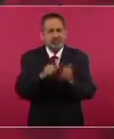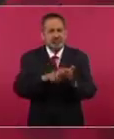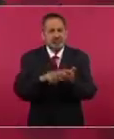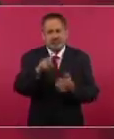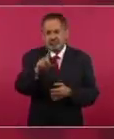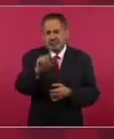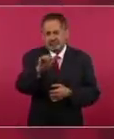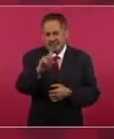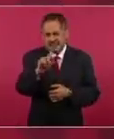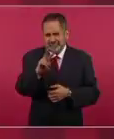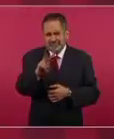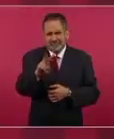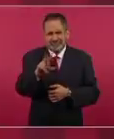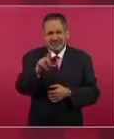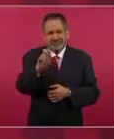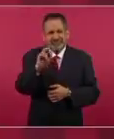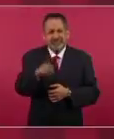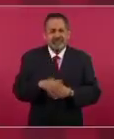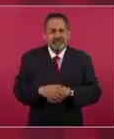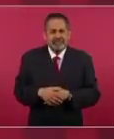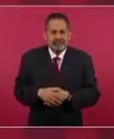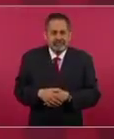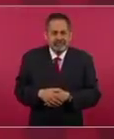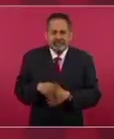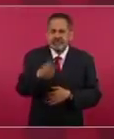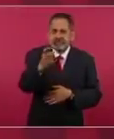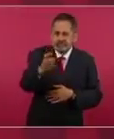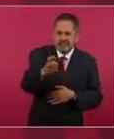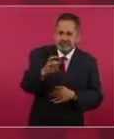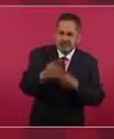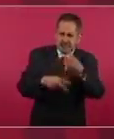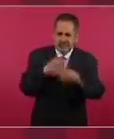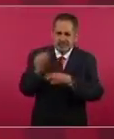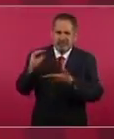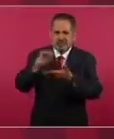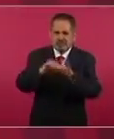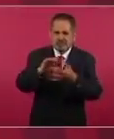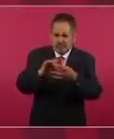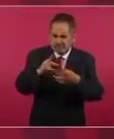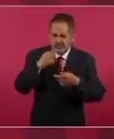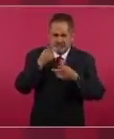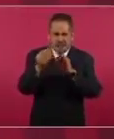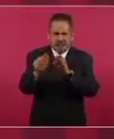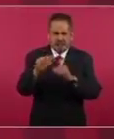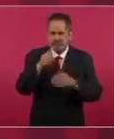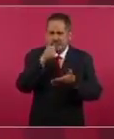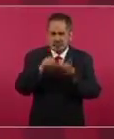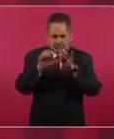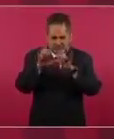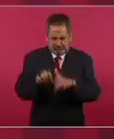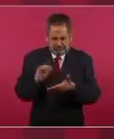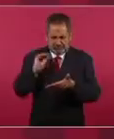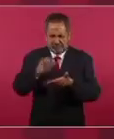¿Tiene conocimiento de esto, presidente? Eso en su momento lo pondría yo en la carta.